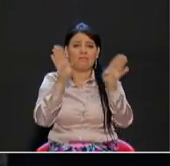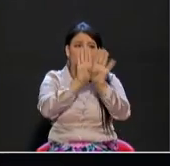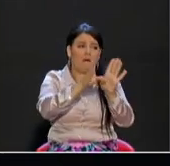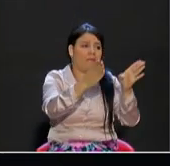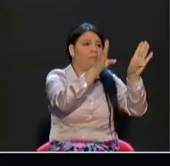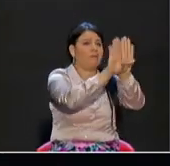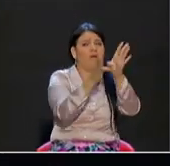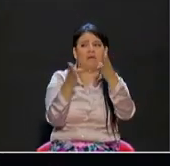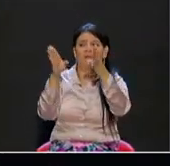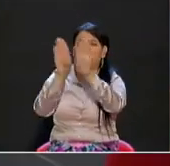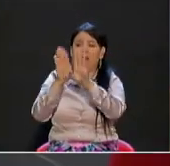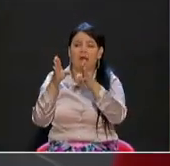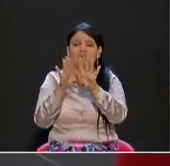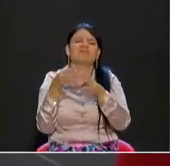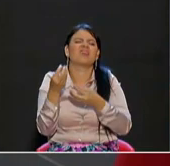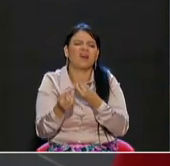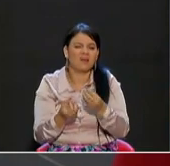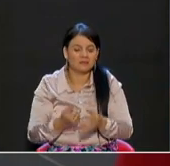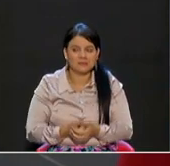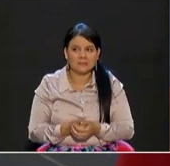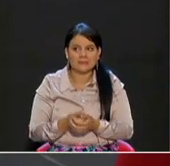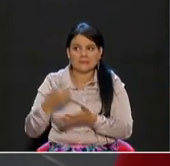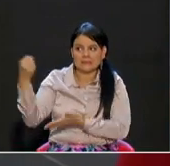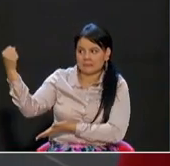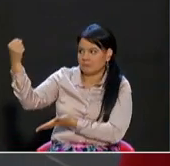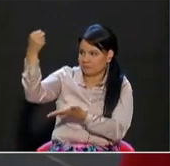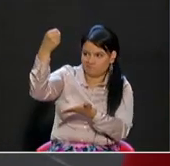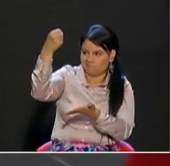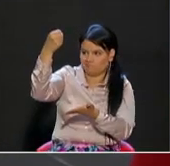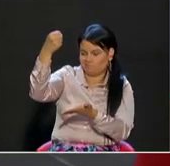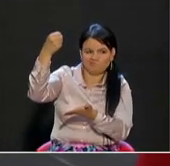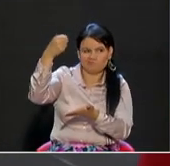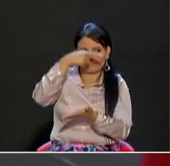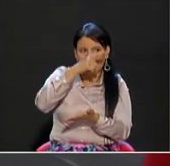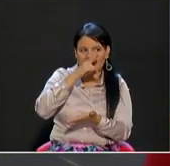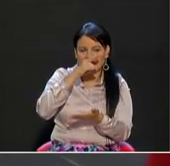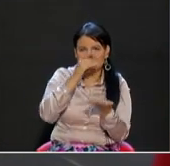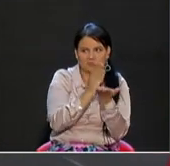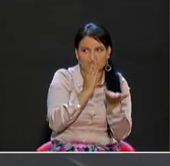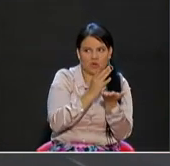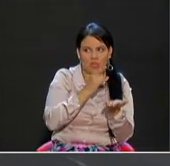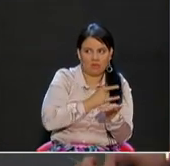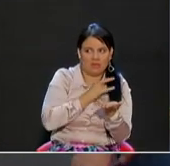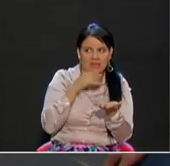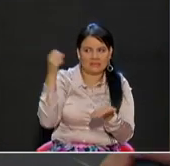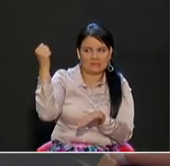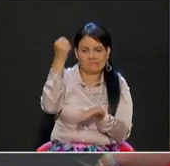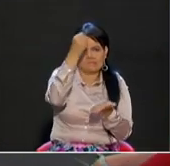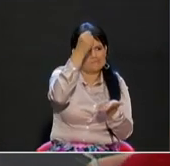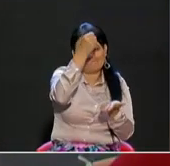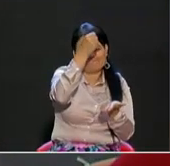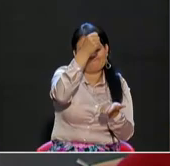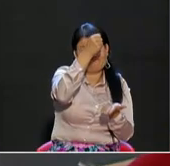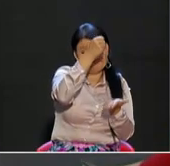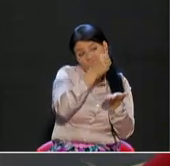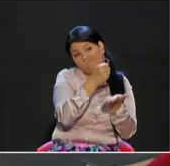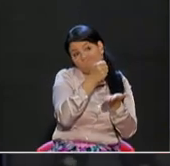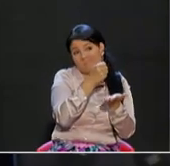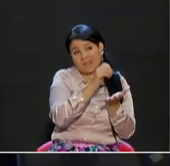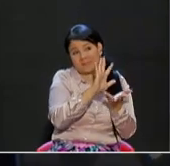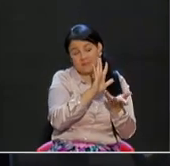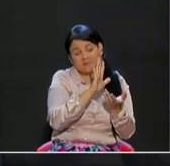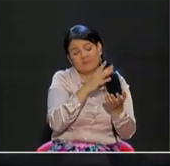presupuesto de la educación para pagar demandas empieza a decir que le va a recortar el salario al 75% a los más jóvenes